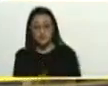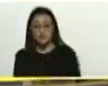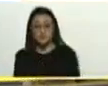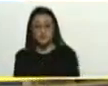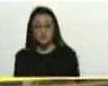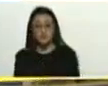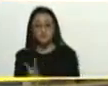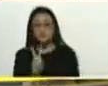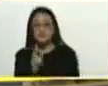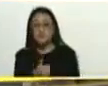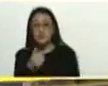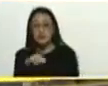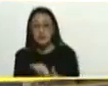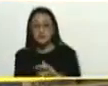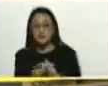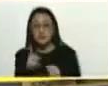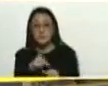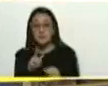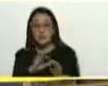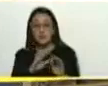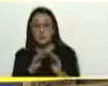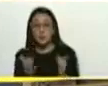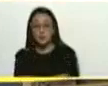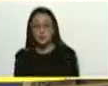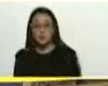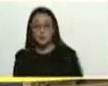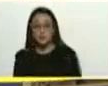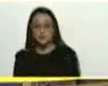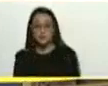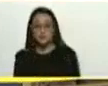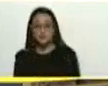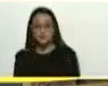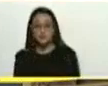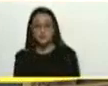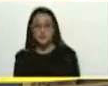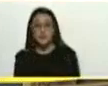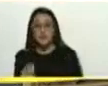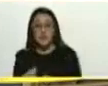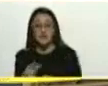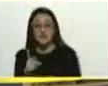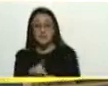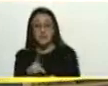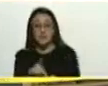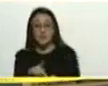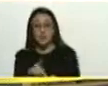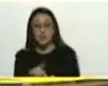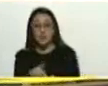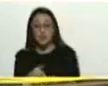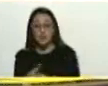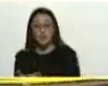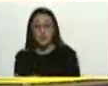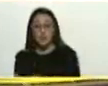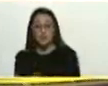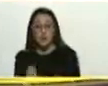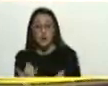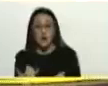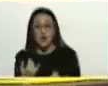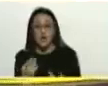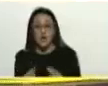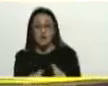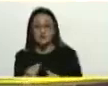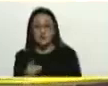si Venezuela tiene la mayor reserva petrolera del mundo y produce petróleo afortunadamente ahora producimos